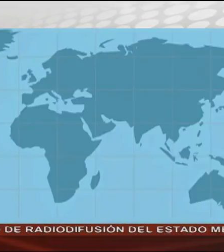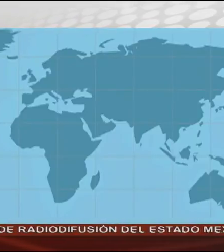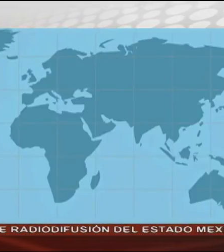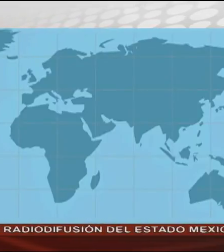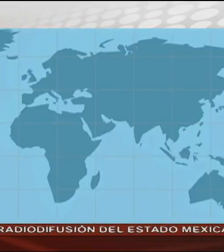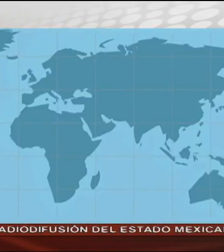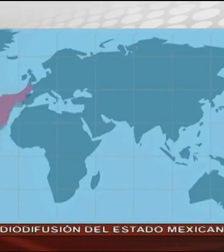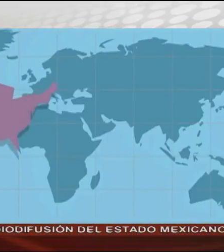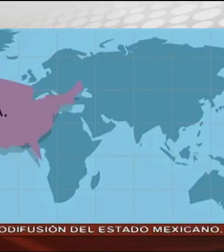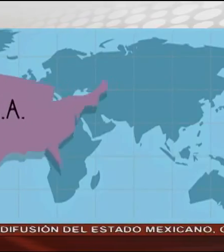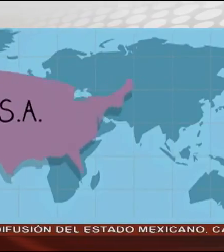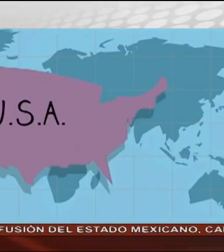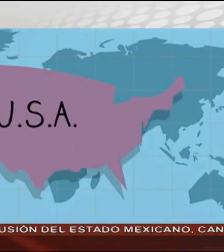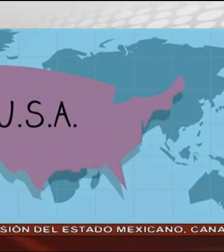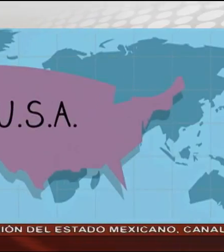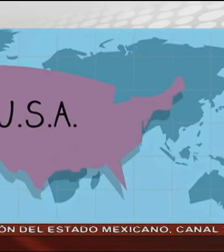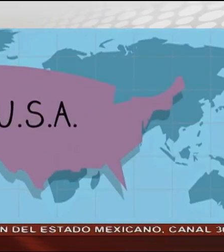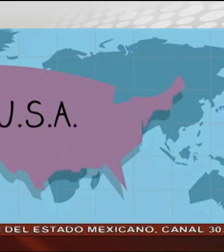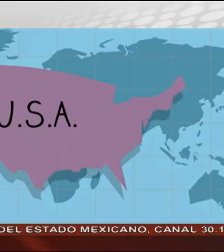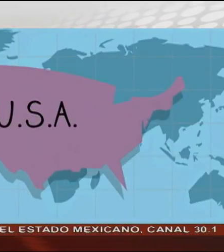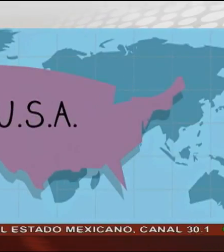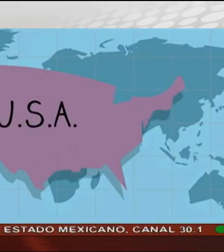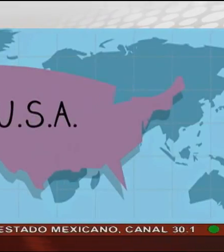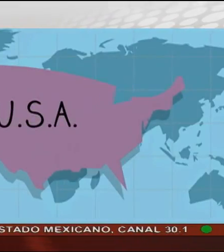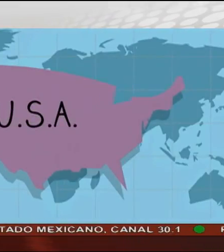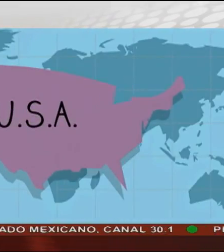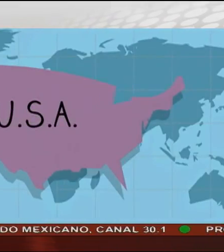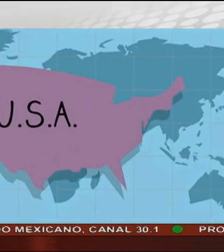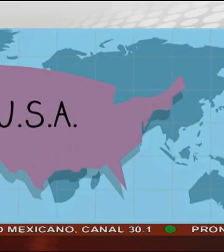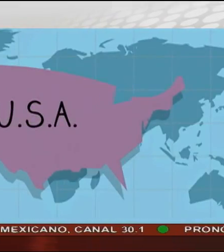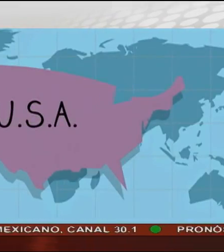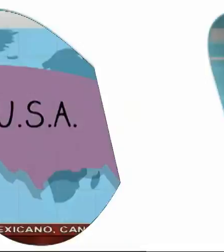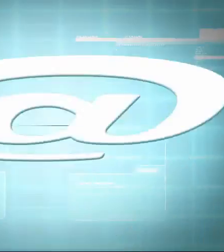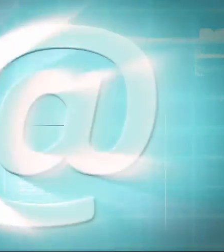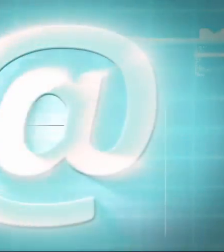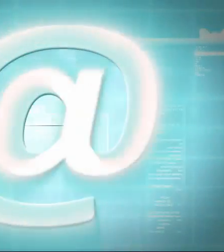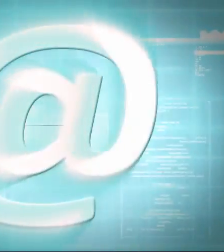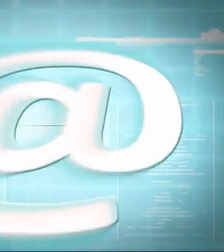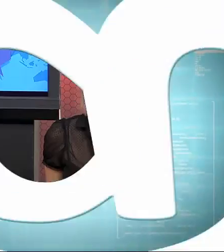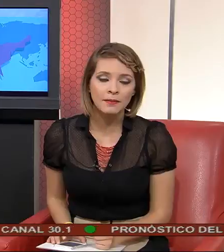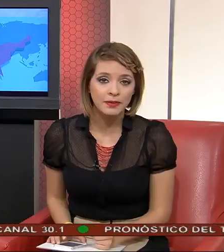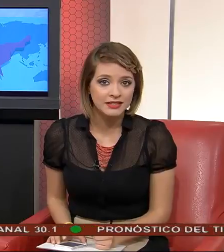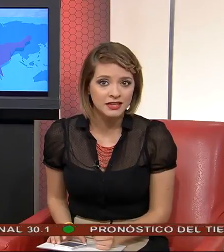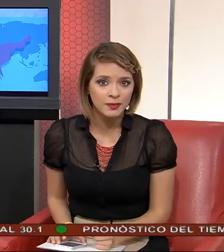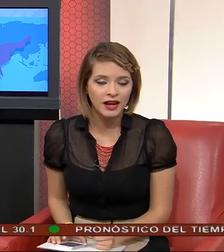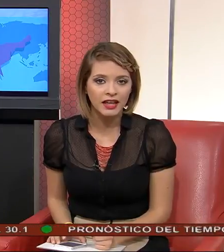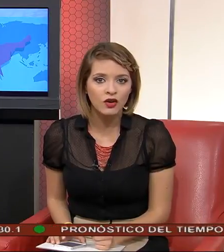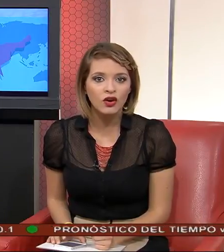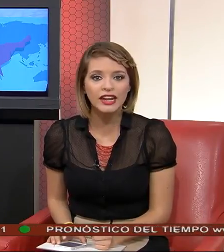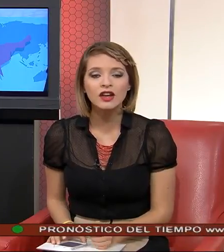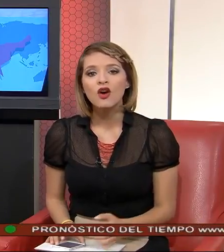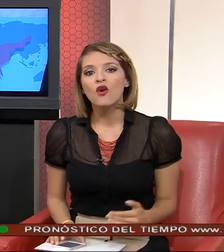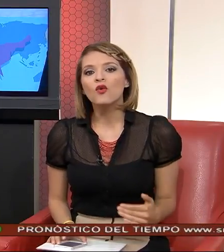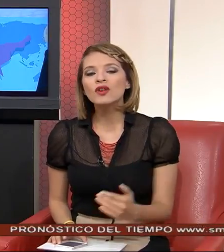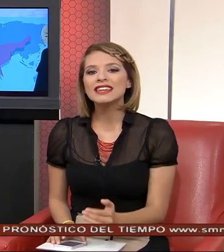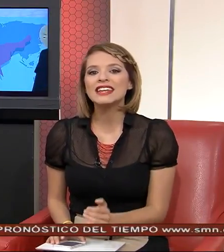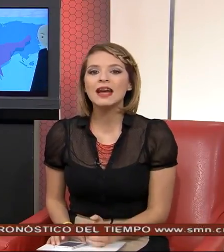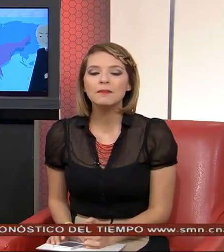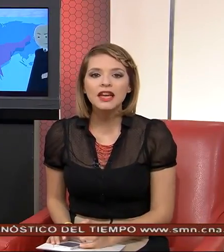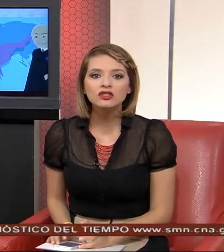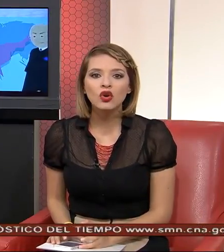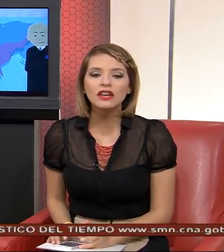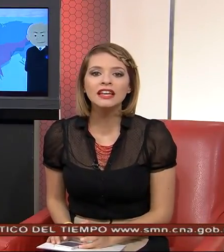información que está en la nube y que recopilan las redes sociales se venda como bases de datos a empresas para que logren